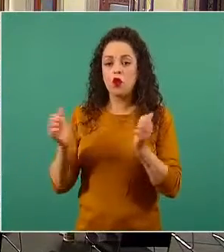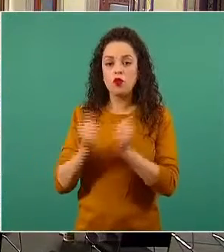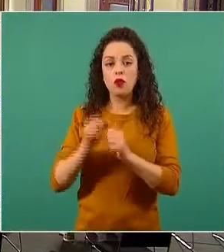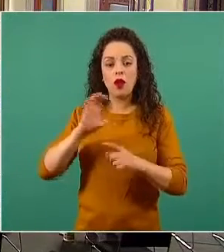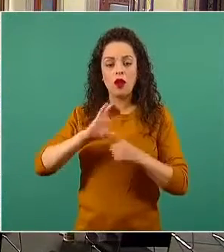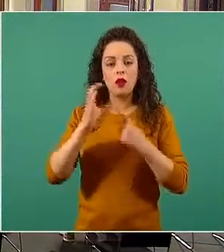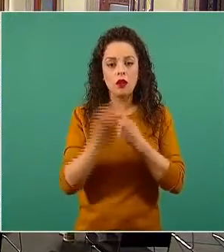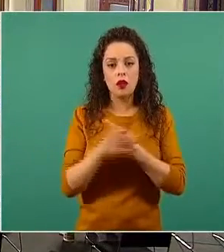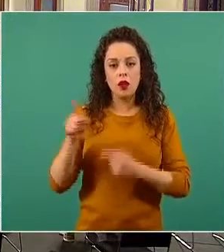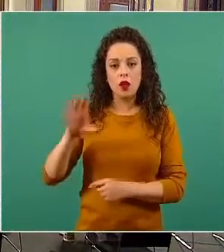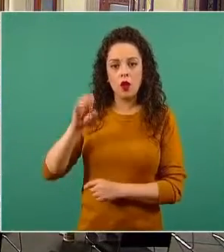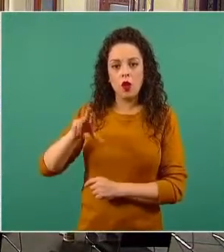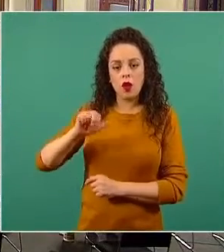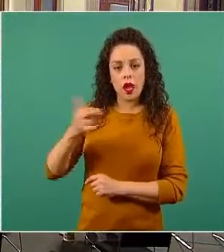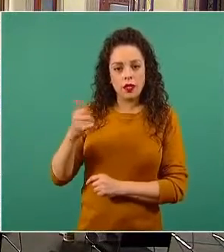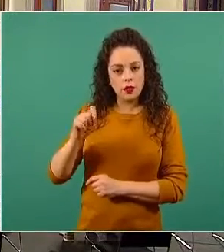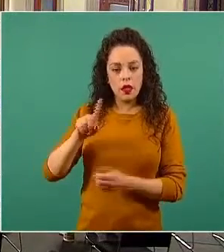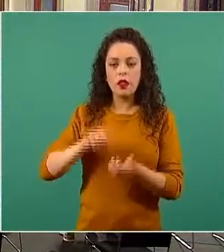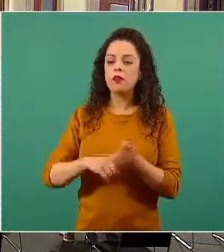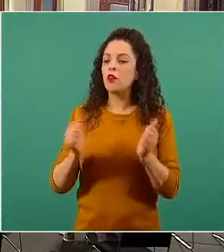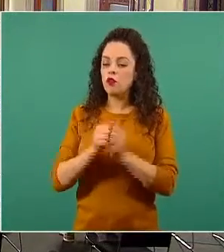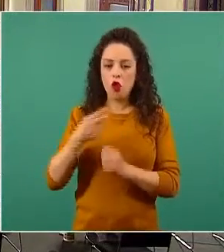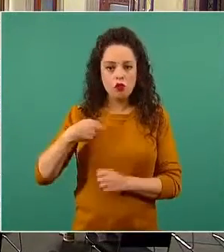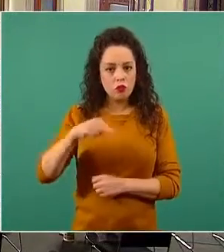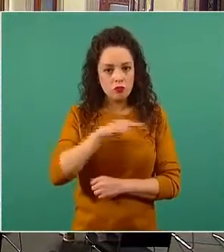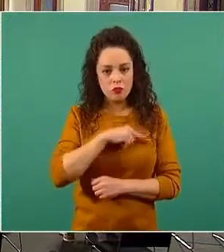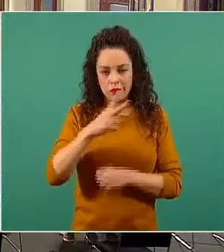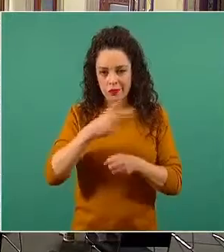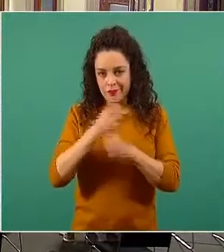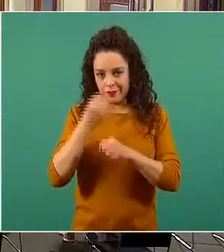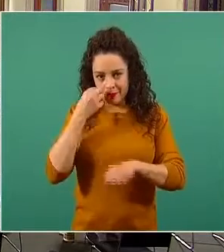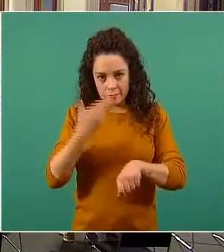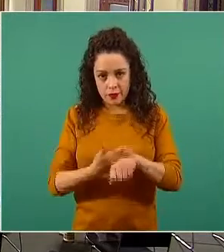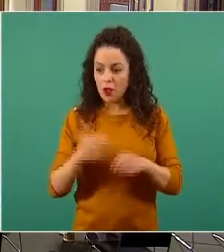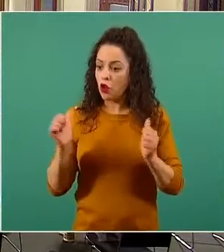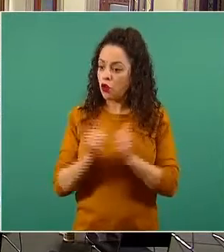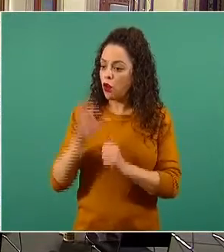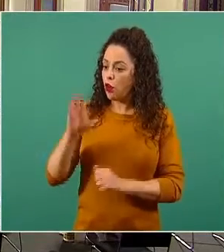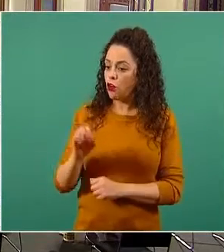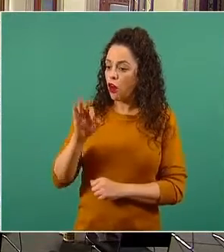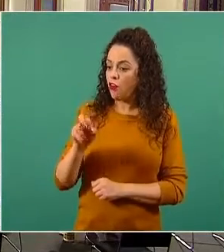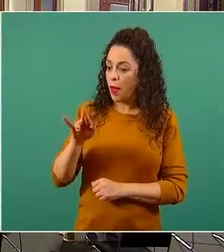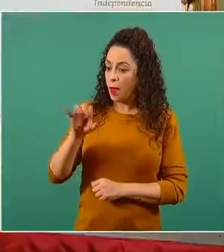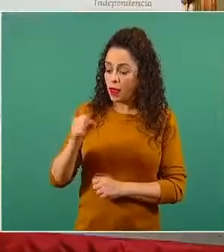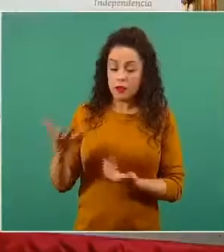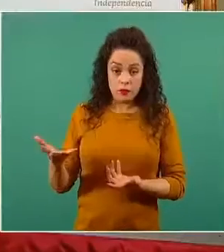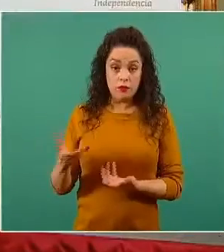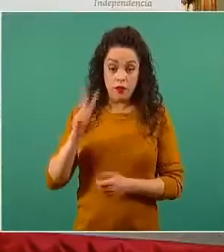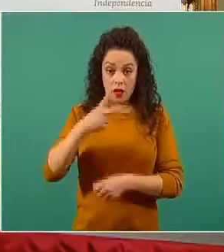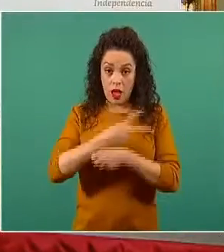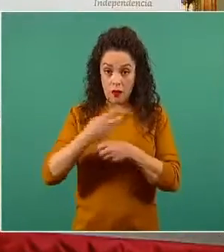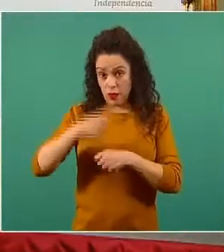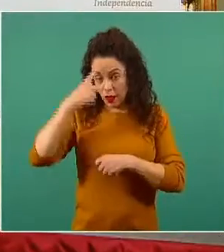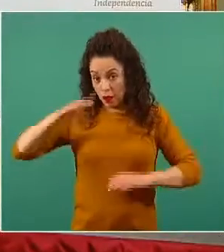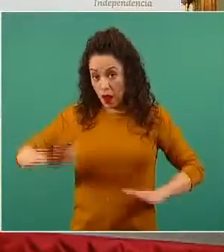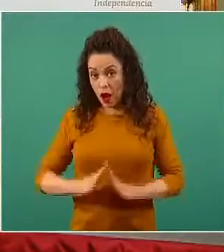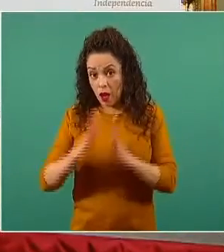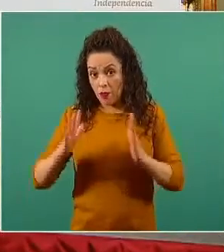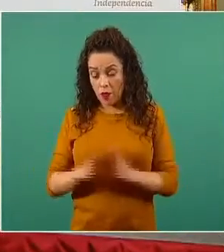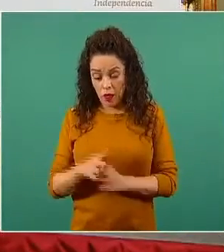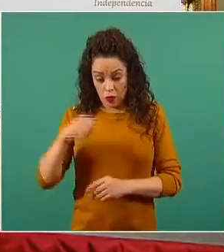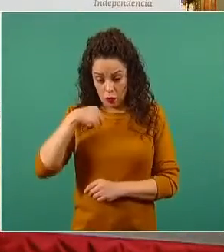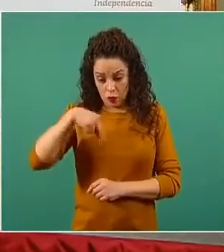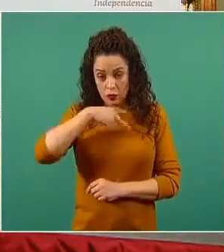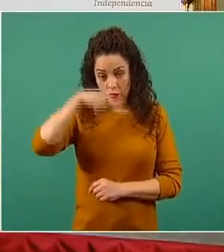con nosotros en la subsecretaría, se reunieron con COFEPRIS, nos participaron y nos invitaron a participar como